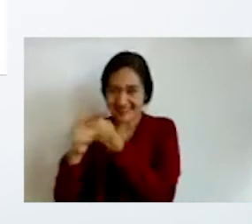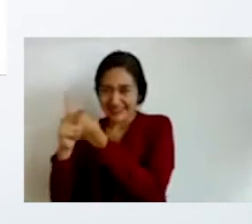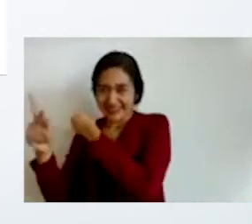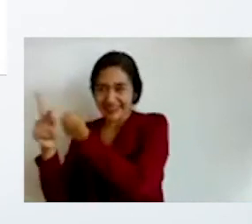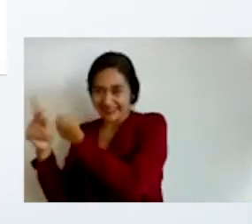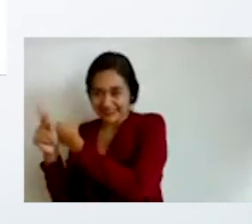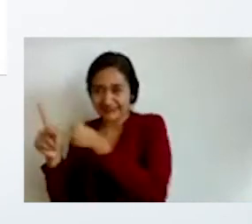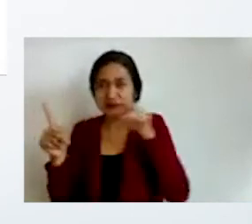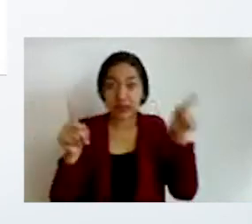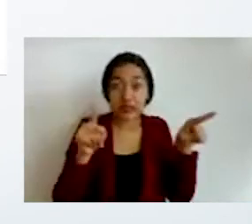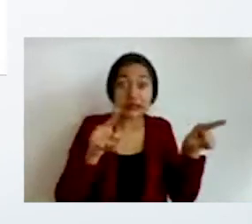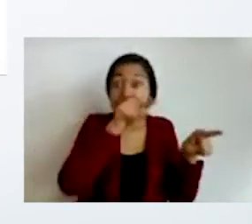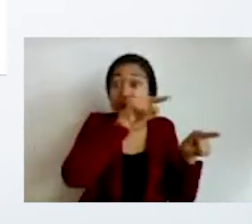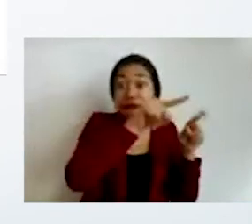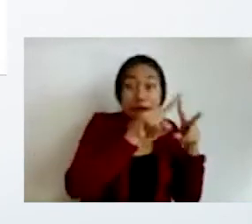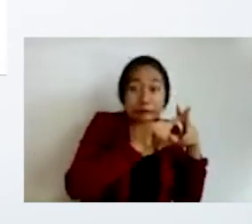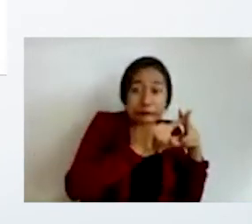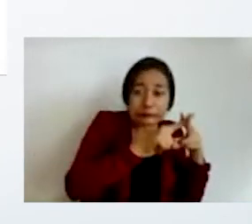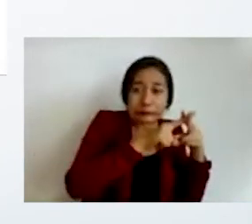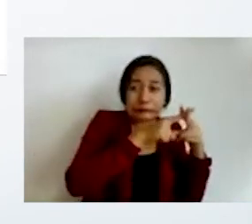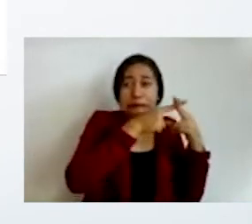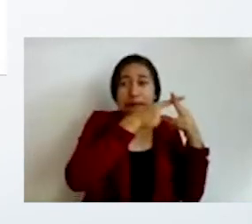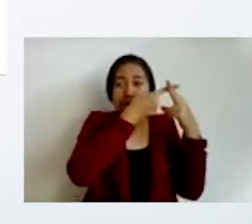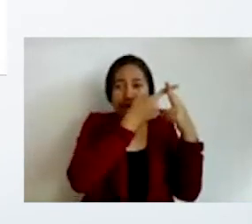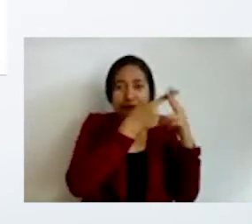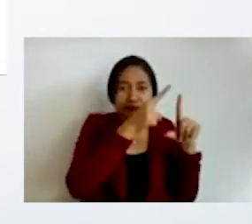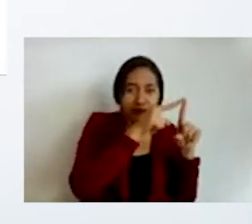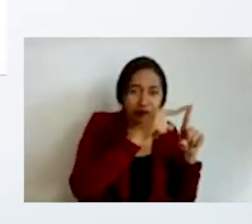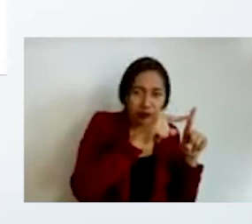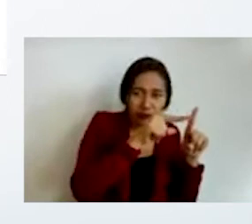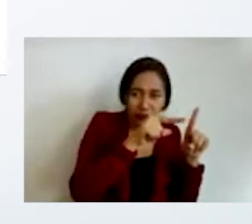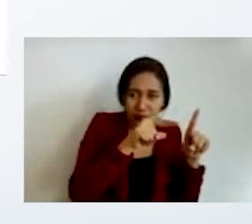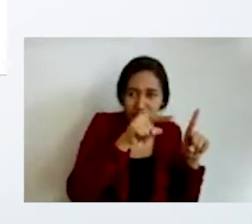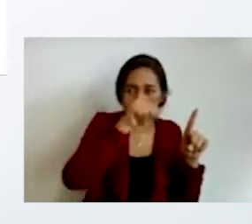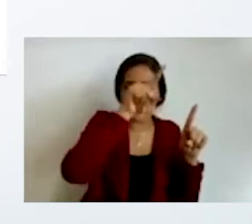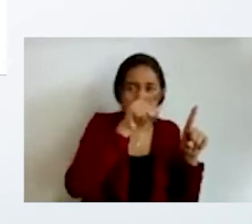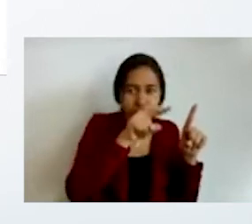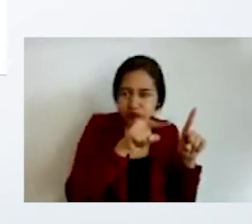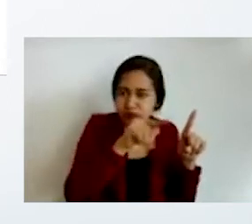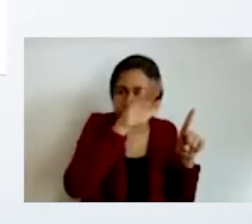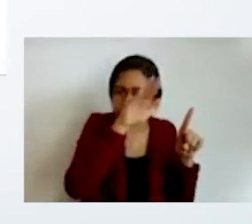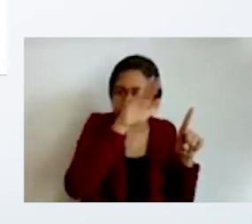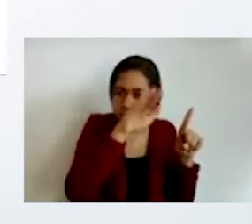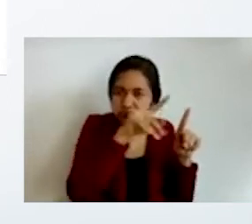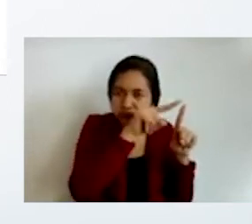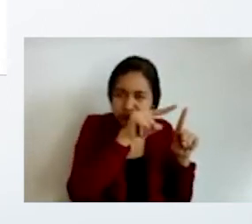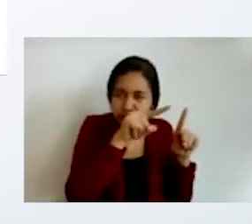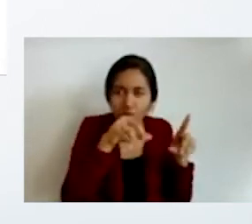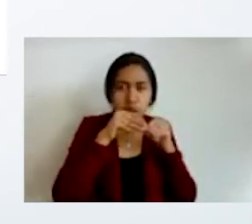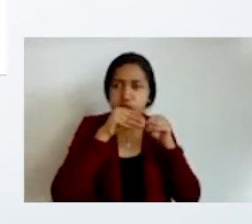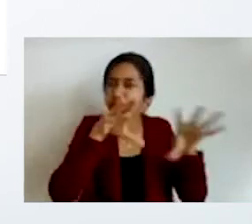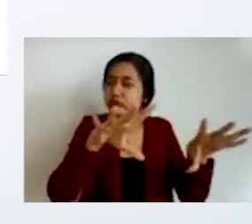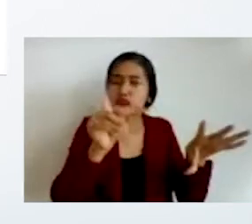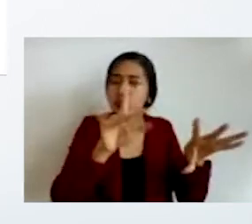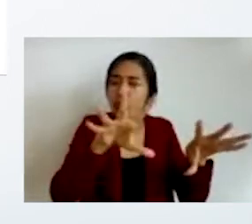en una etapa de muy baja frecuencia de la enfermedad y ya no se están produciendo nuevos contagios,